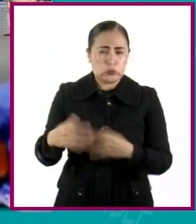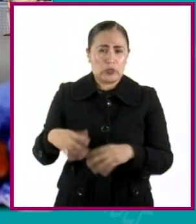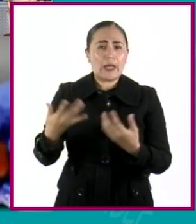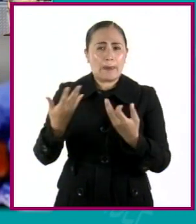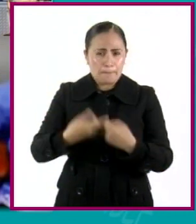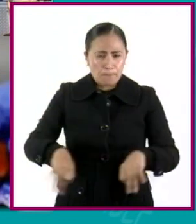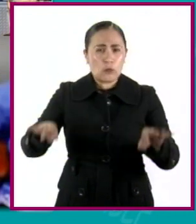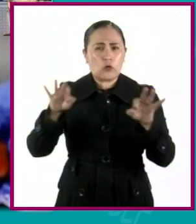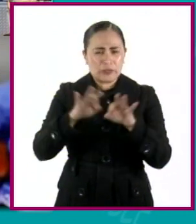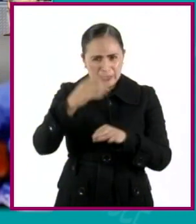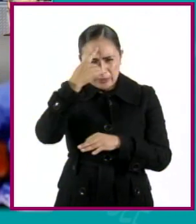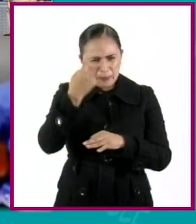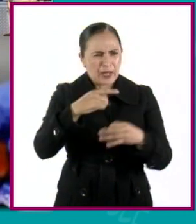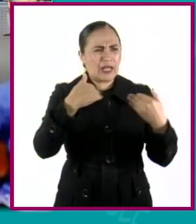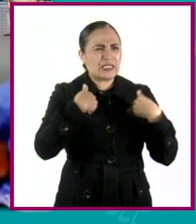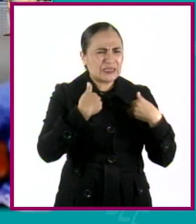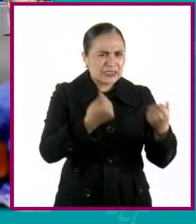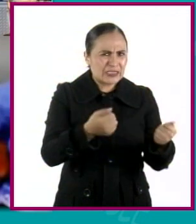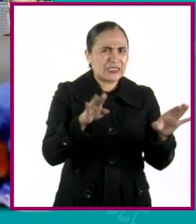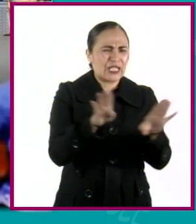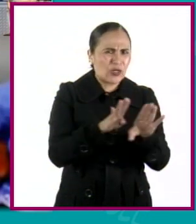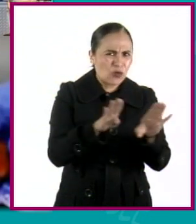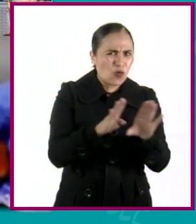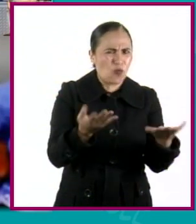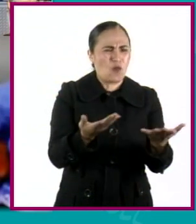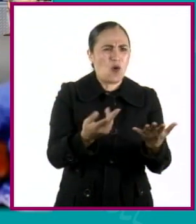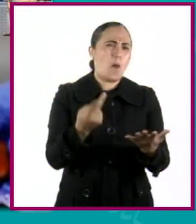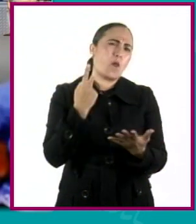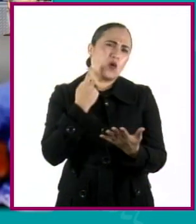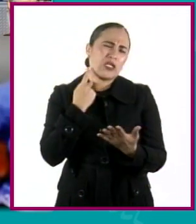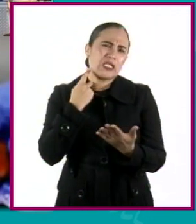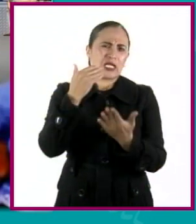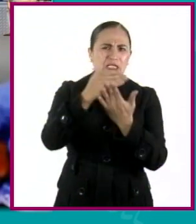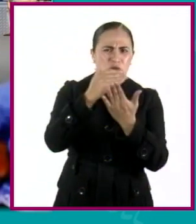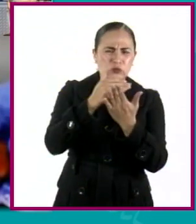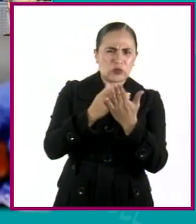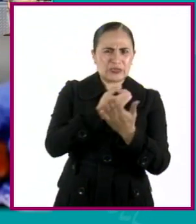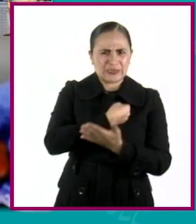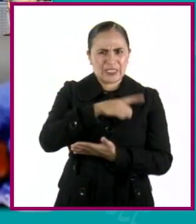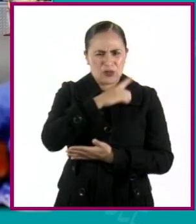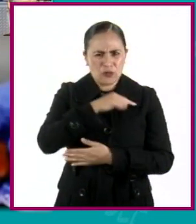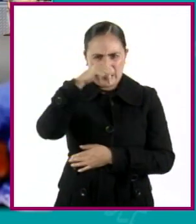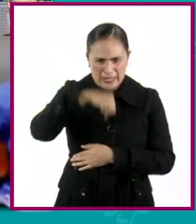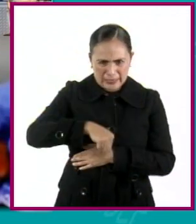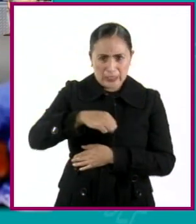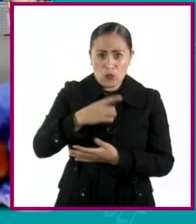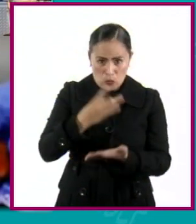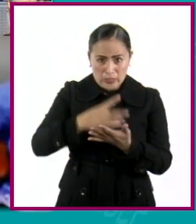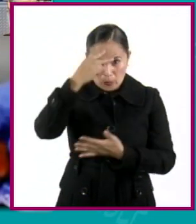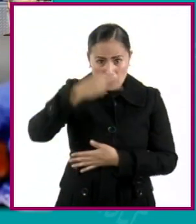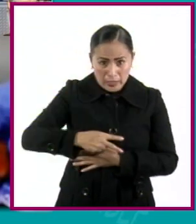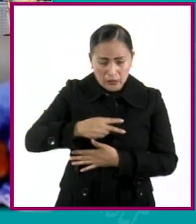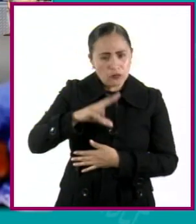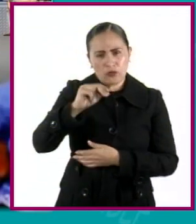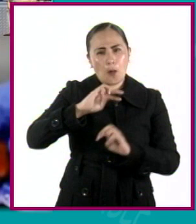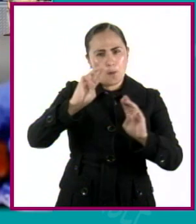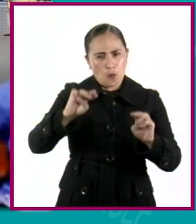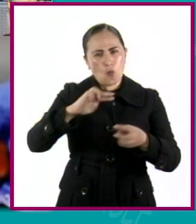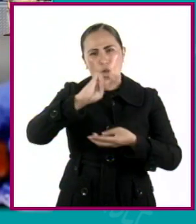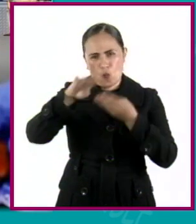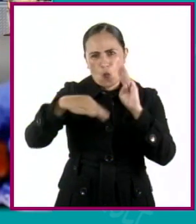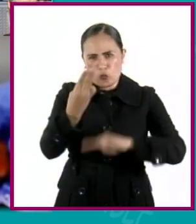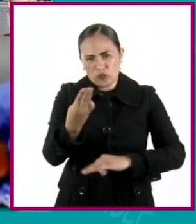al entendimiento de políticas de la salud pública, no nada más en México, pero a nivel mundial, siendo estos